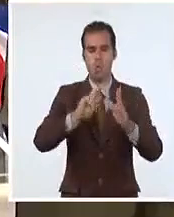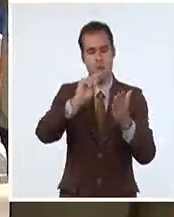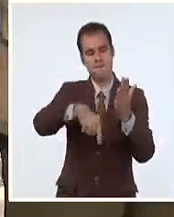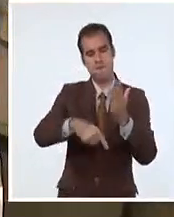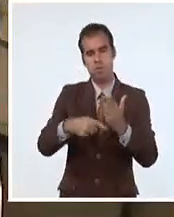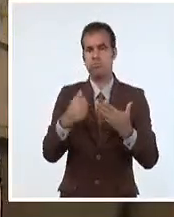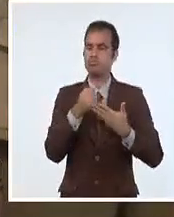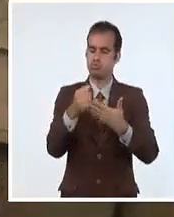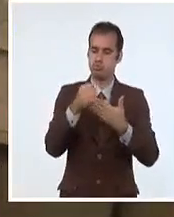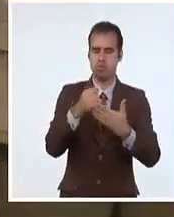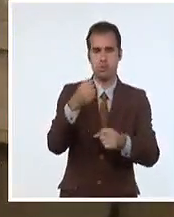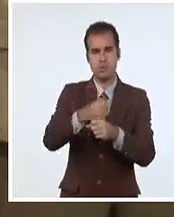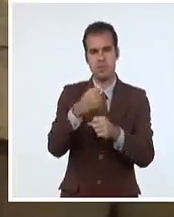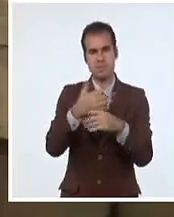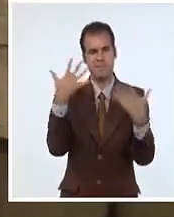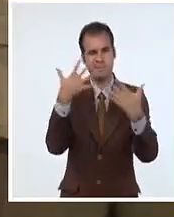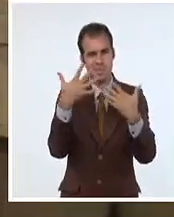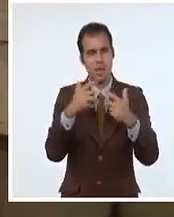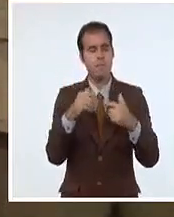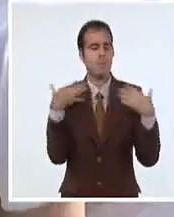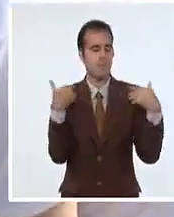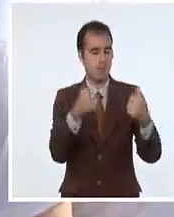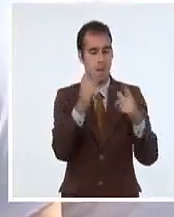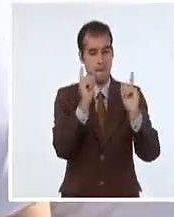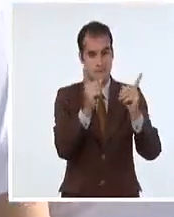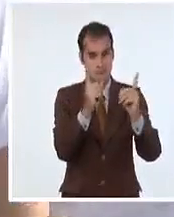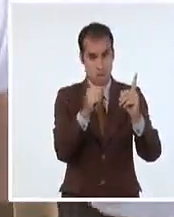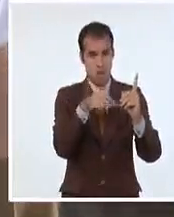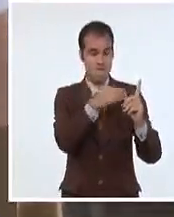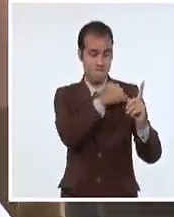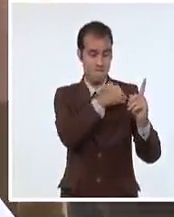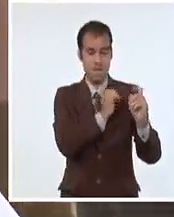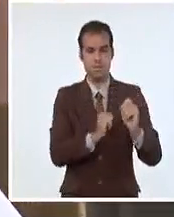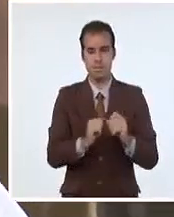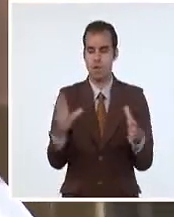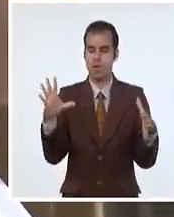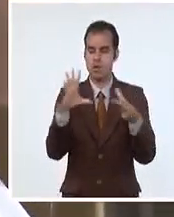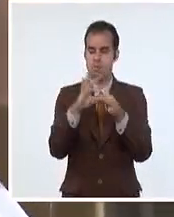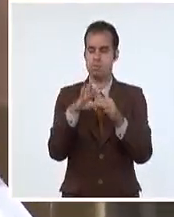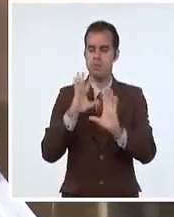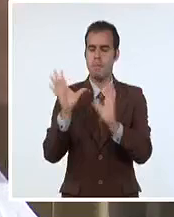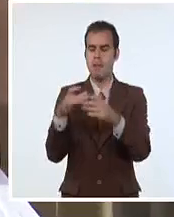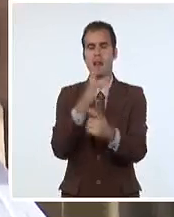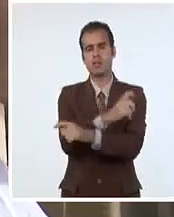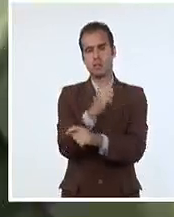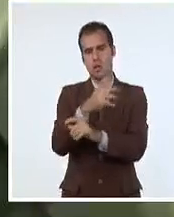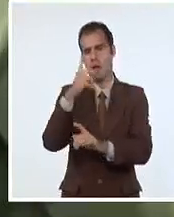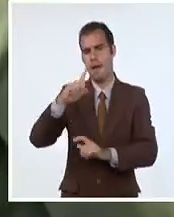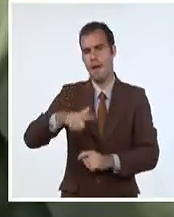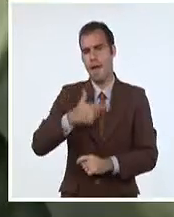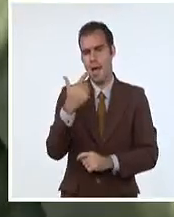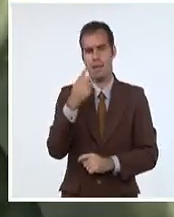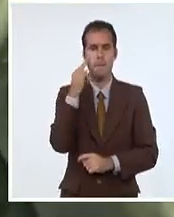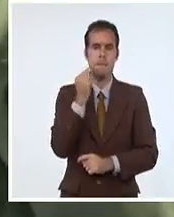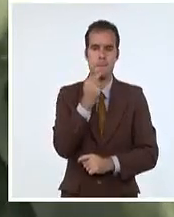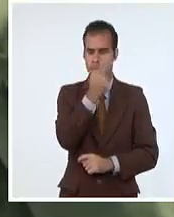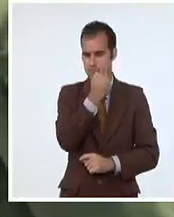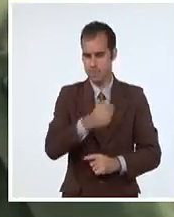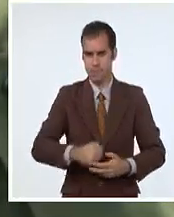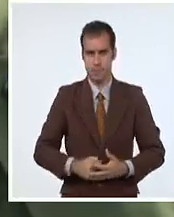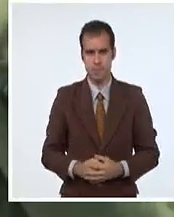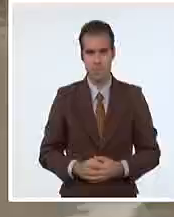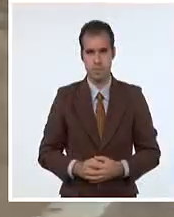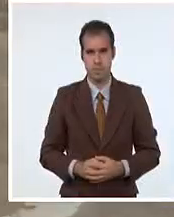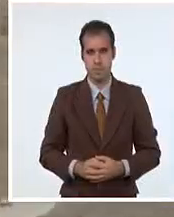trabajo entre la dirección política de la institución armada con la Brigada de Instructores de Arte José Martí. Un